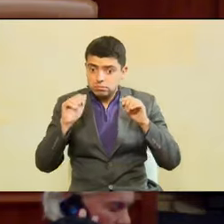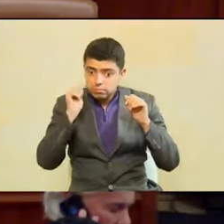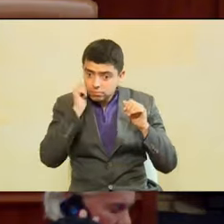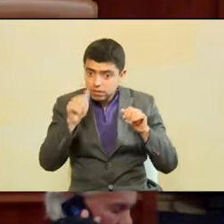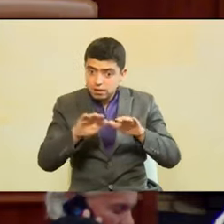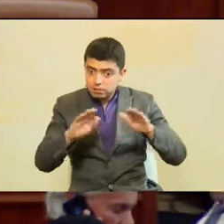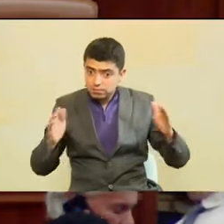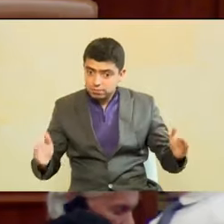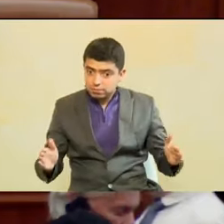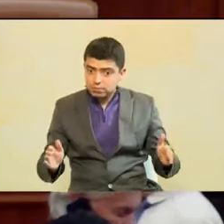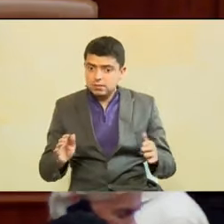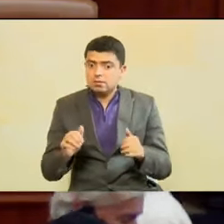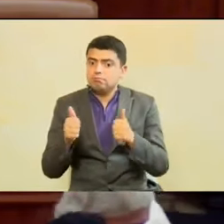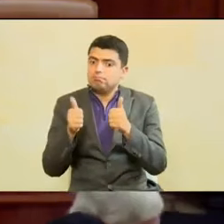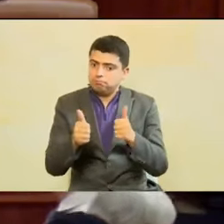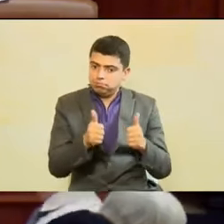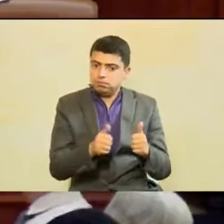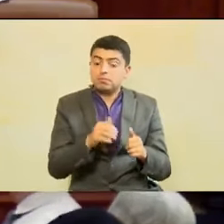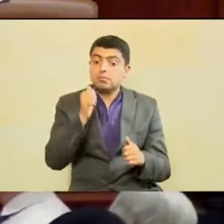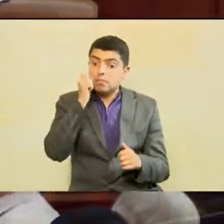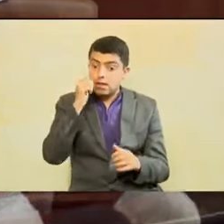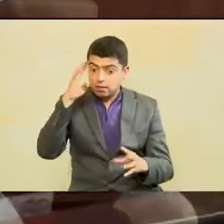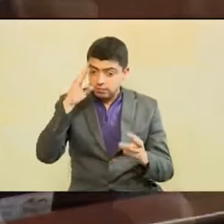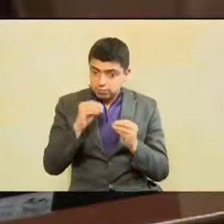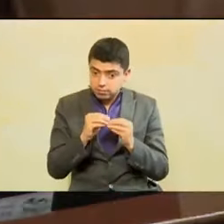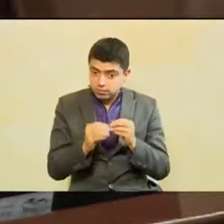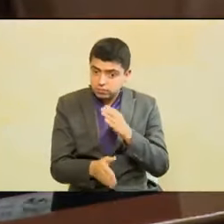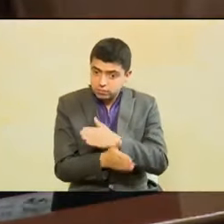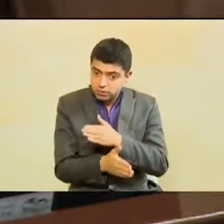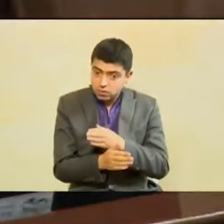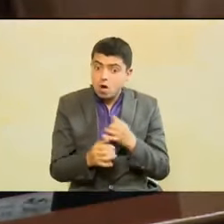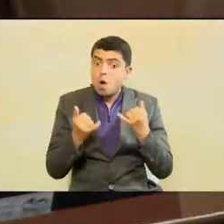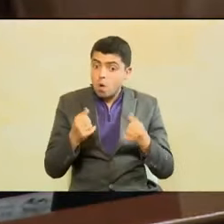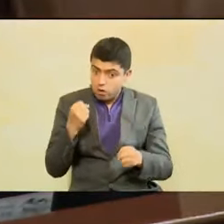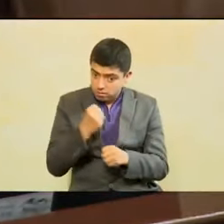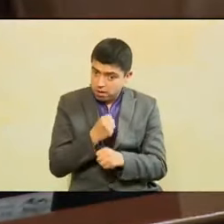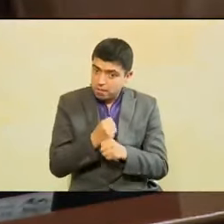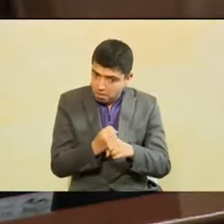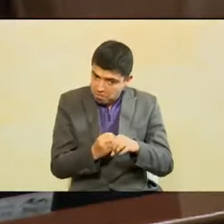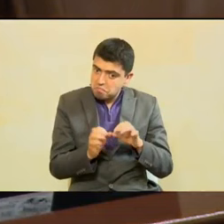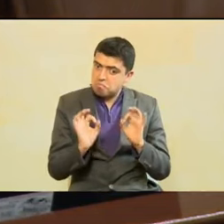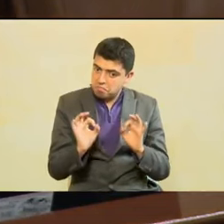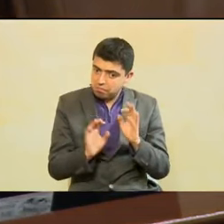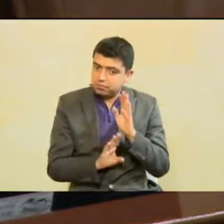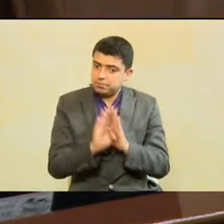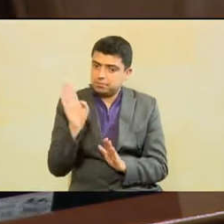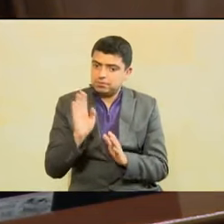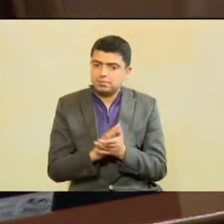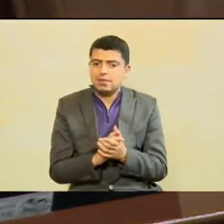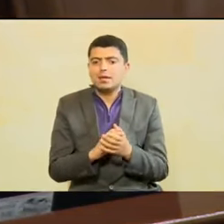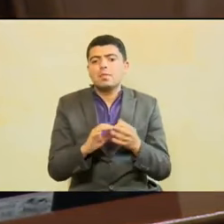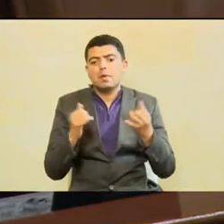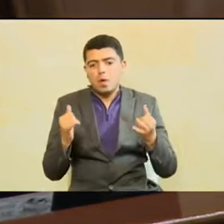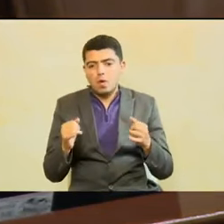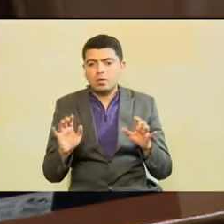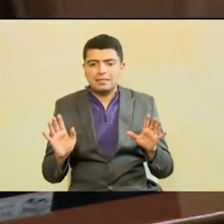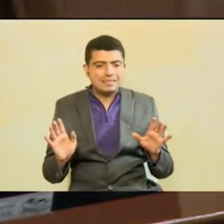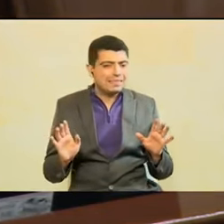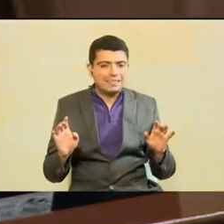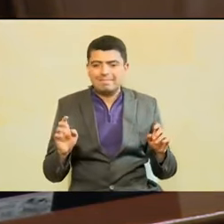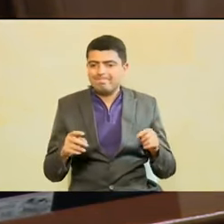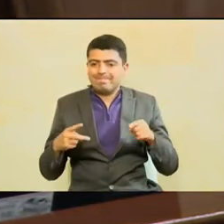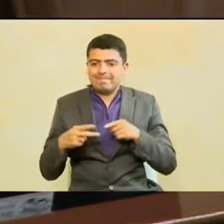hecho un gran trabajo hemos avanzado ha habido voluntad pero por diferentes razones se ha desbaratado el quórum